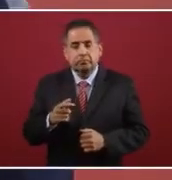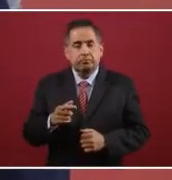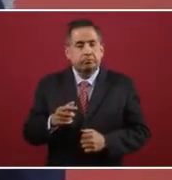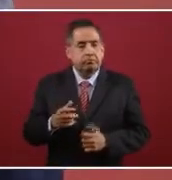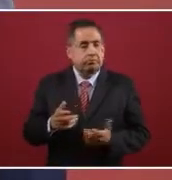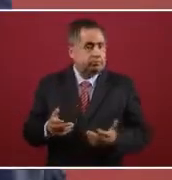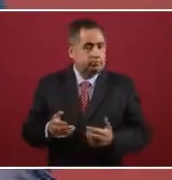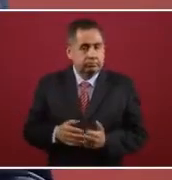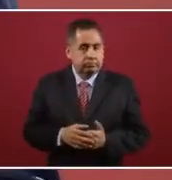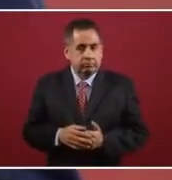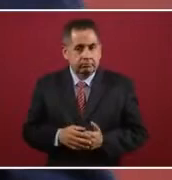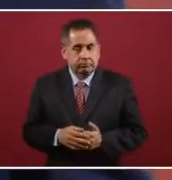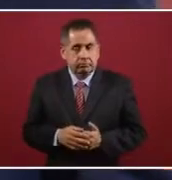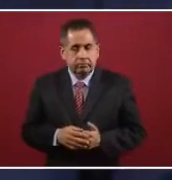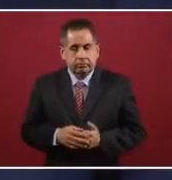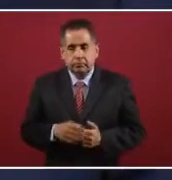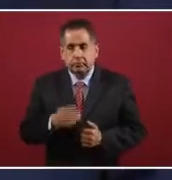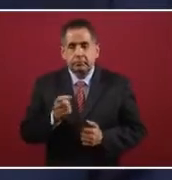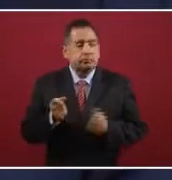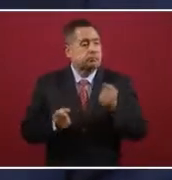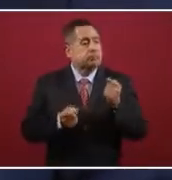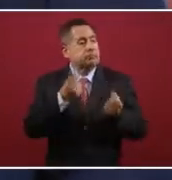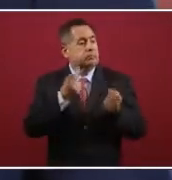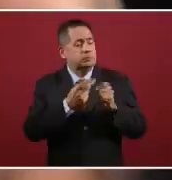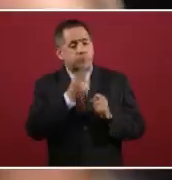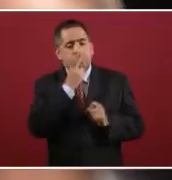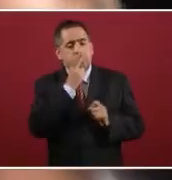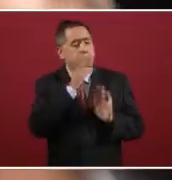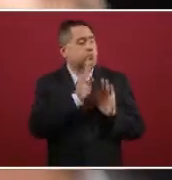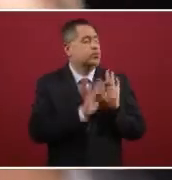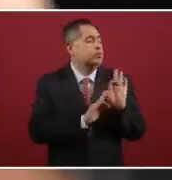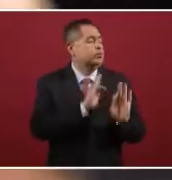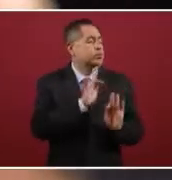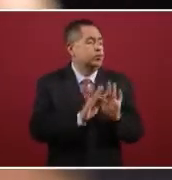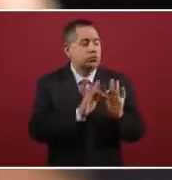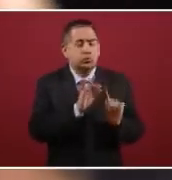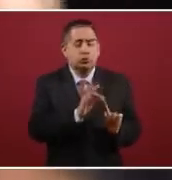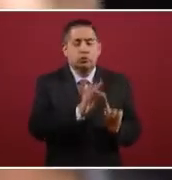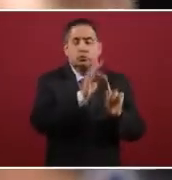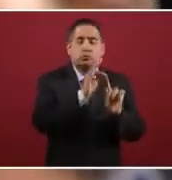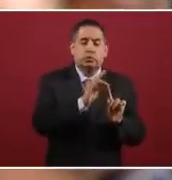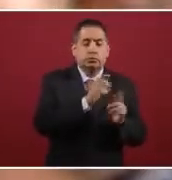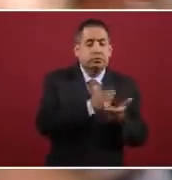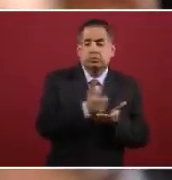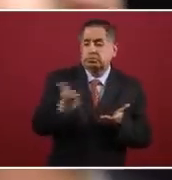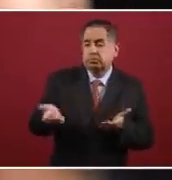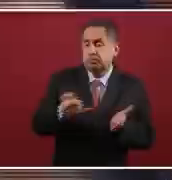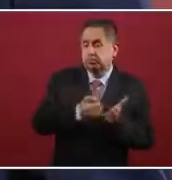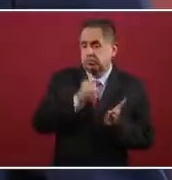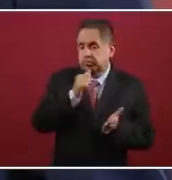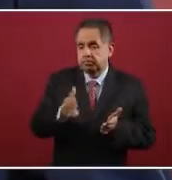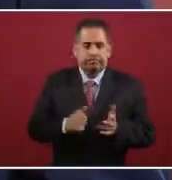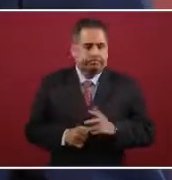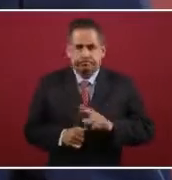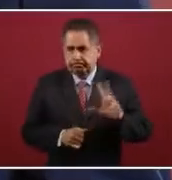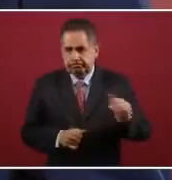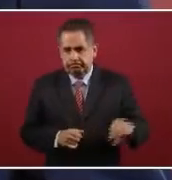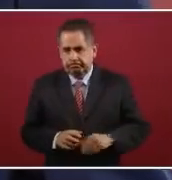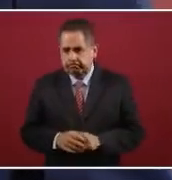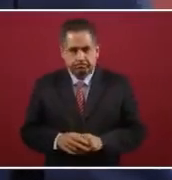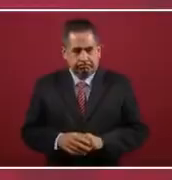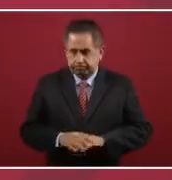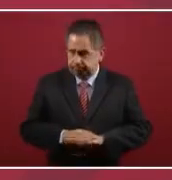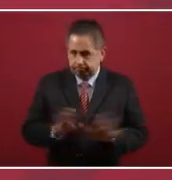existan hijos predilectos, hijas predilectas, ahora en lenguaje de género,